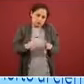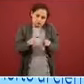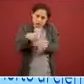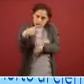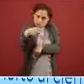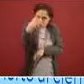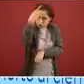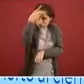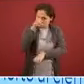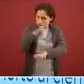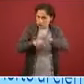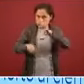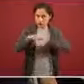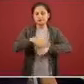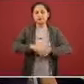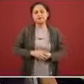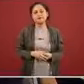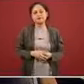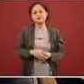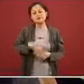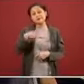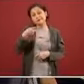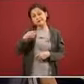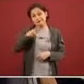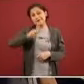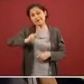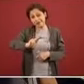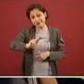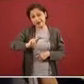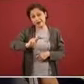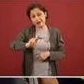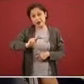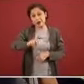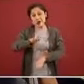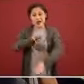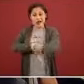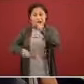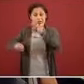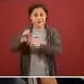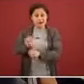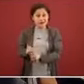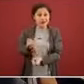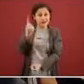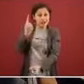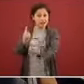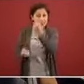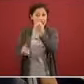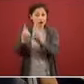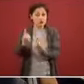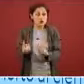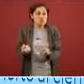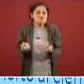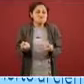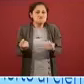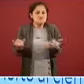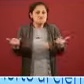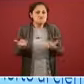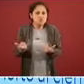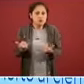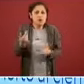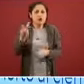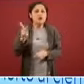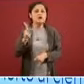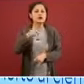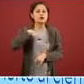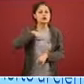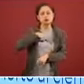supuesto. Pero tenemos empresas que no lo hicieron, sin embargo, cuando fueron apercibidas de que tenían que